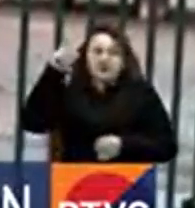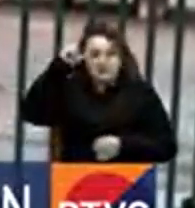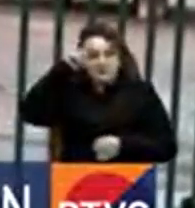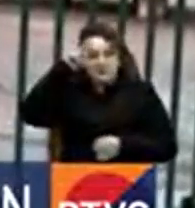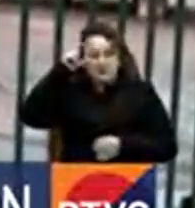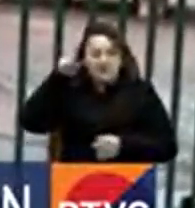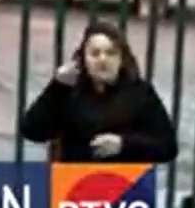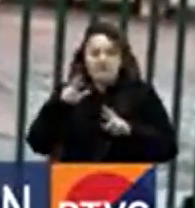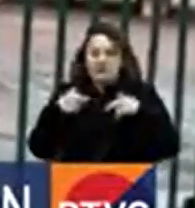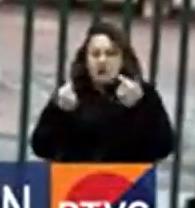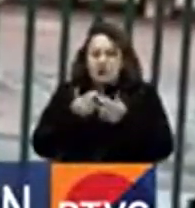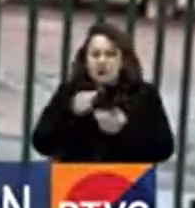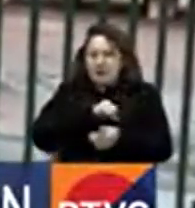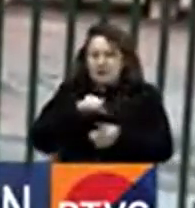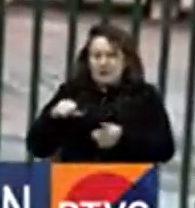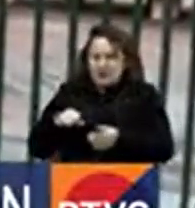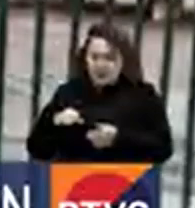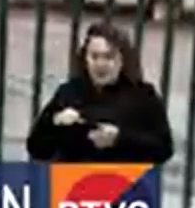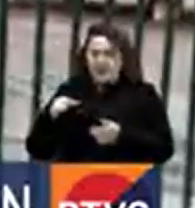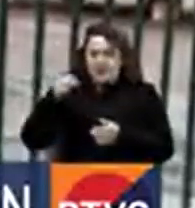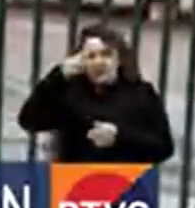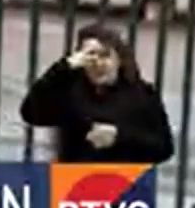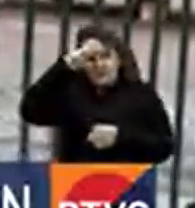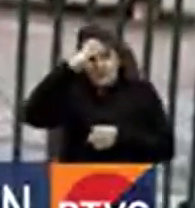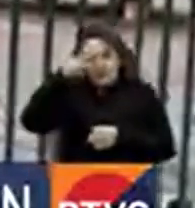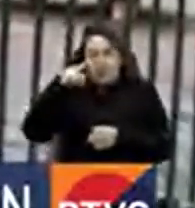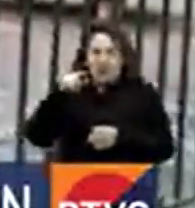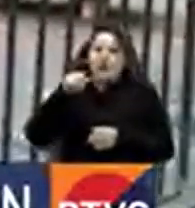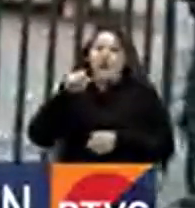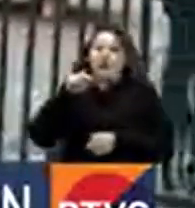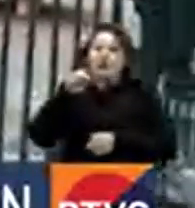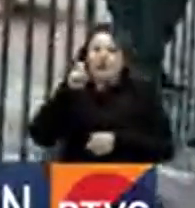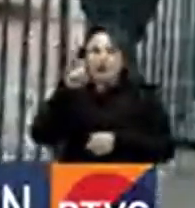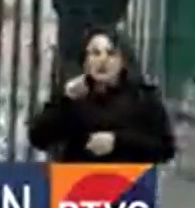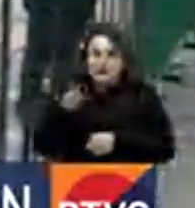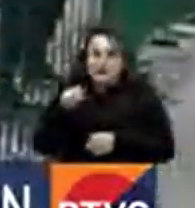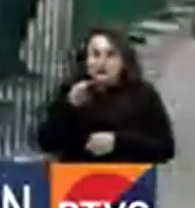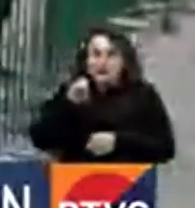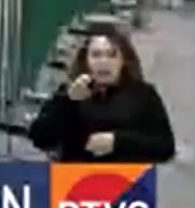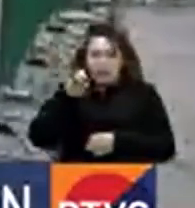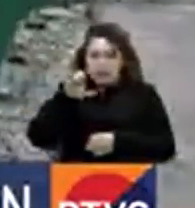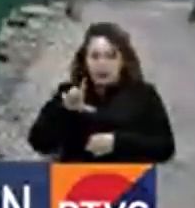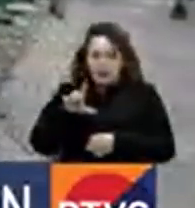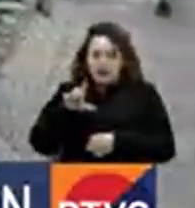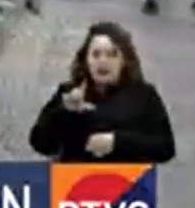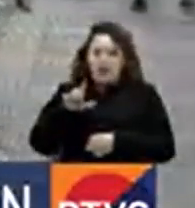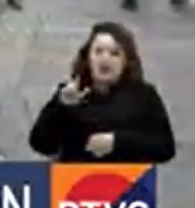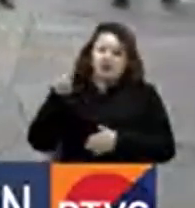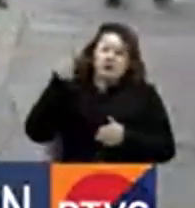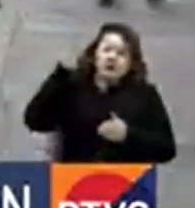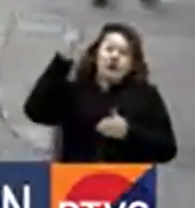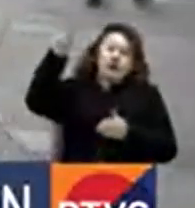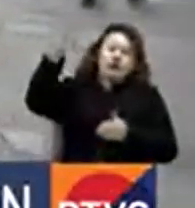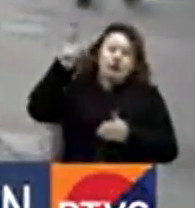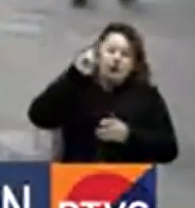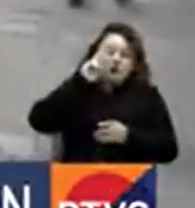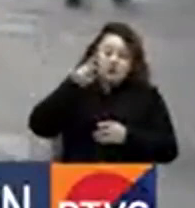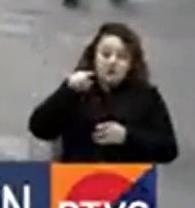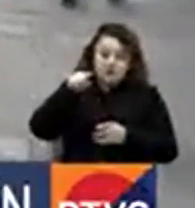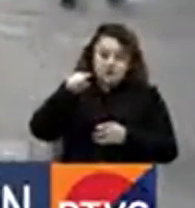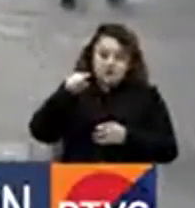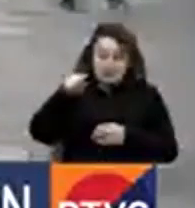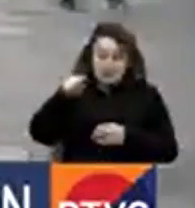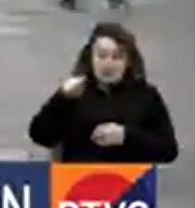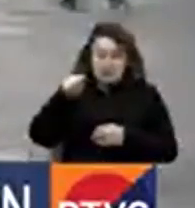reunión privada con el presidente de México, Andrés Manuel López Obrador. Al fondo, en el Palacio